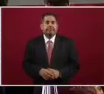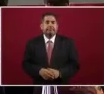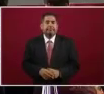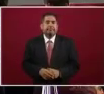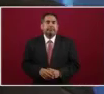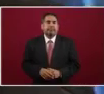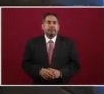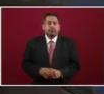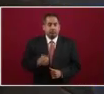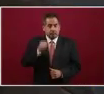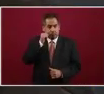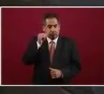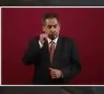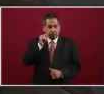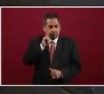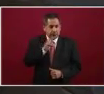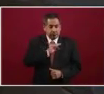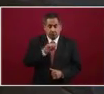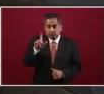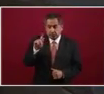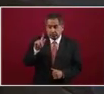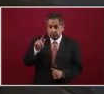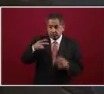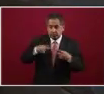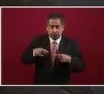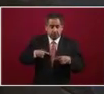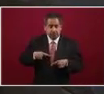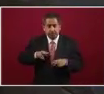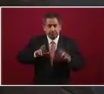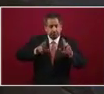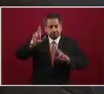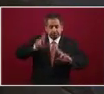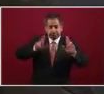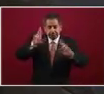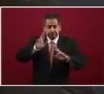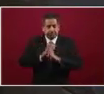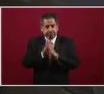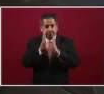Ayer tuvimos alrededor de 70 participantes, que fue un muy buen número.